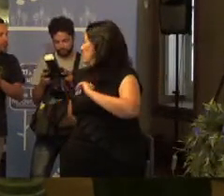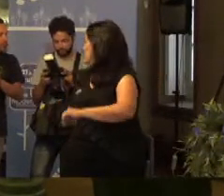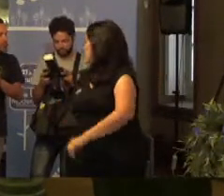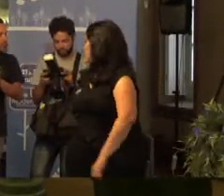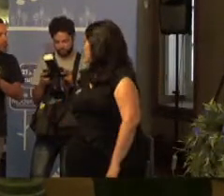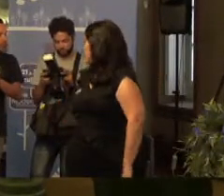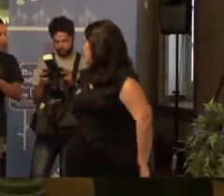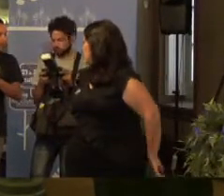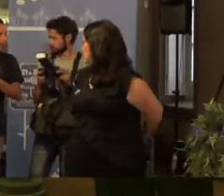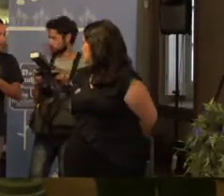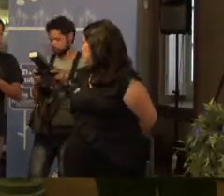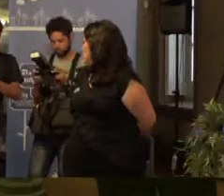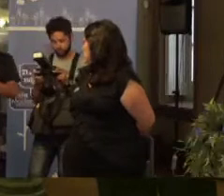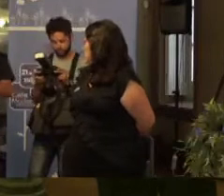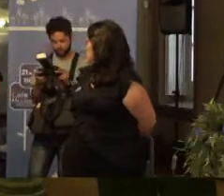sería discriminación.